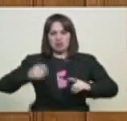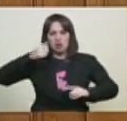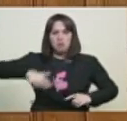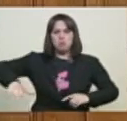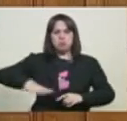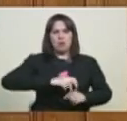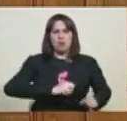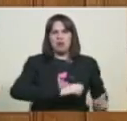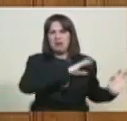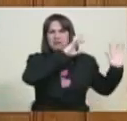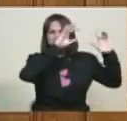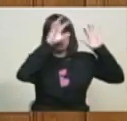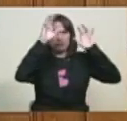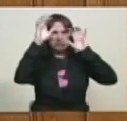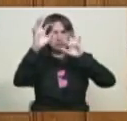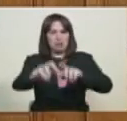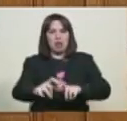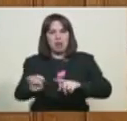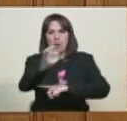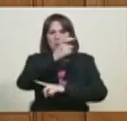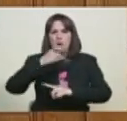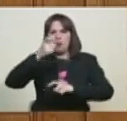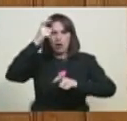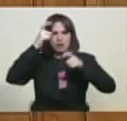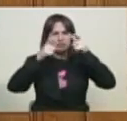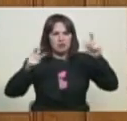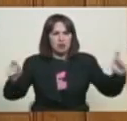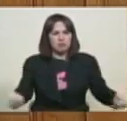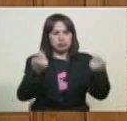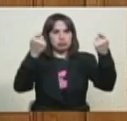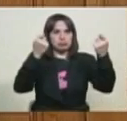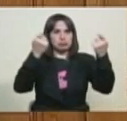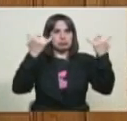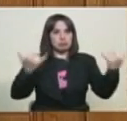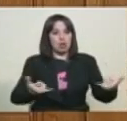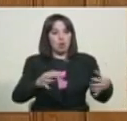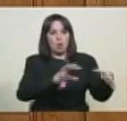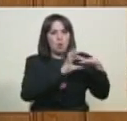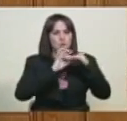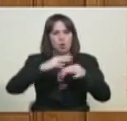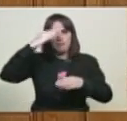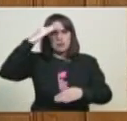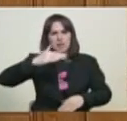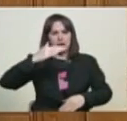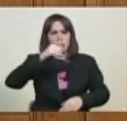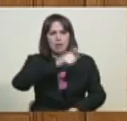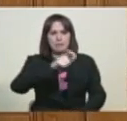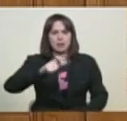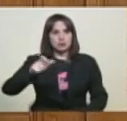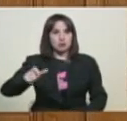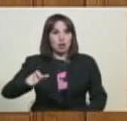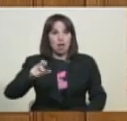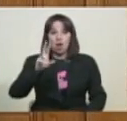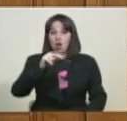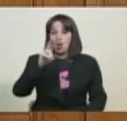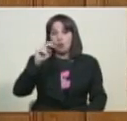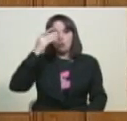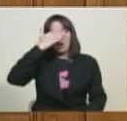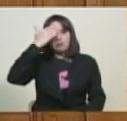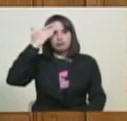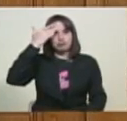irrumpió en resurrección nuestro pueblo en unión cívico-militar a lo largo y ancho del país. Nunca olvidemos